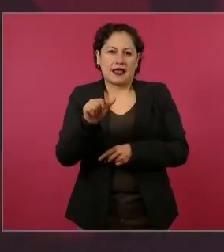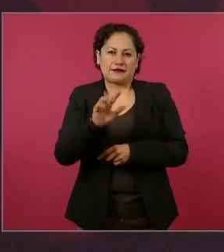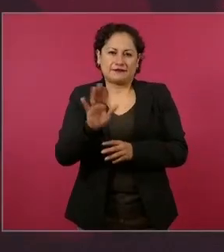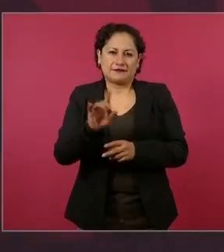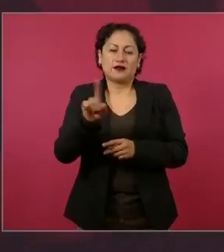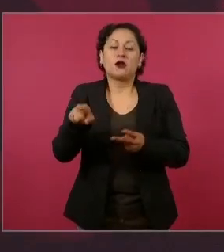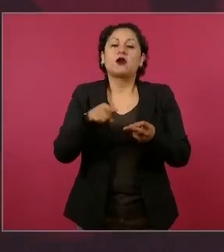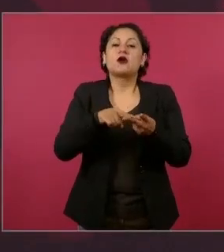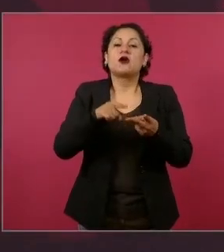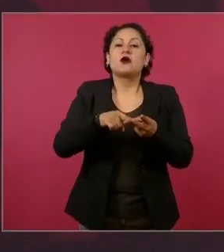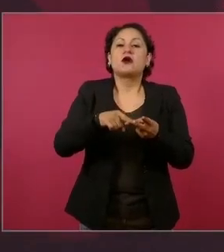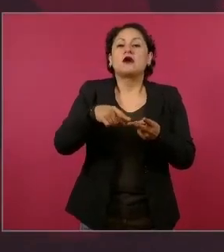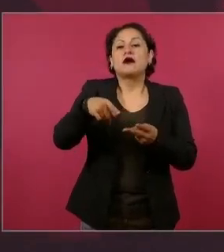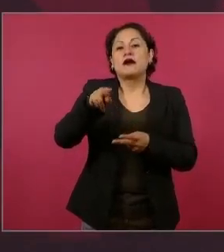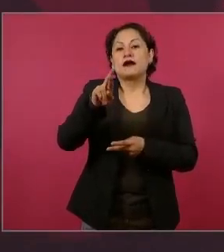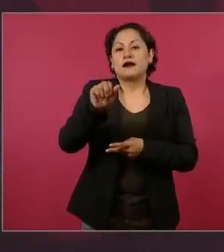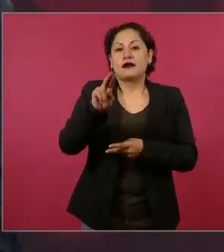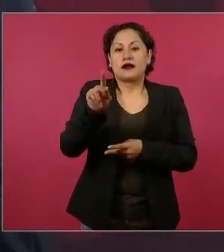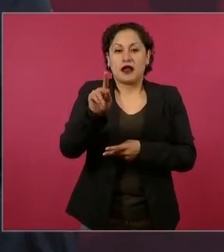Krause, ¿no?, es ese.